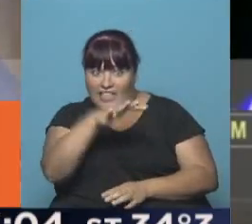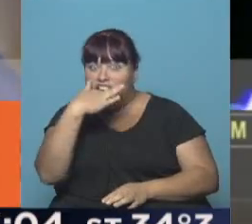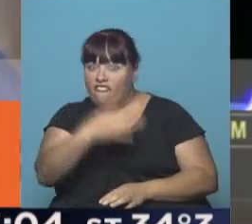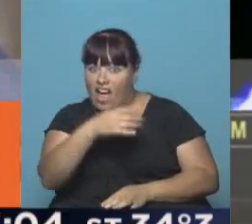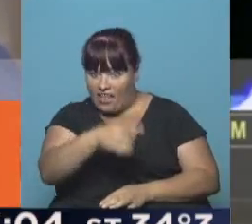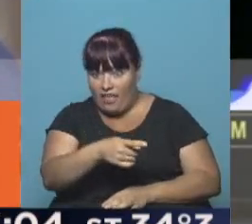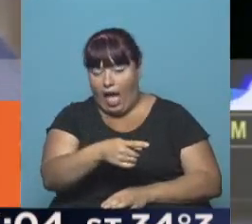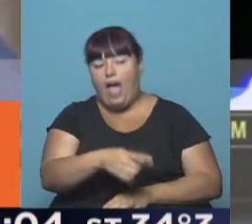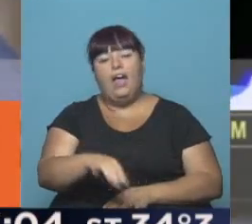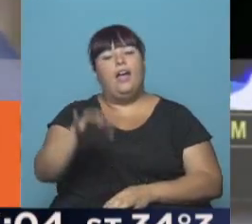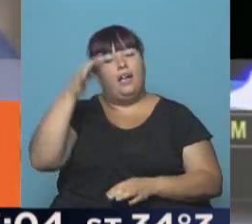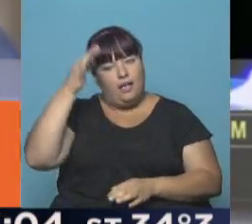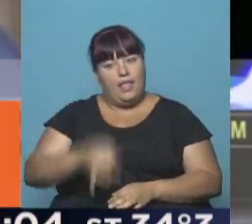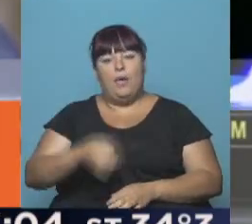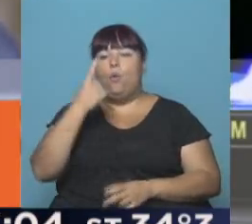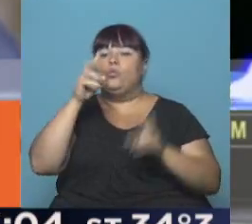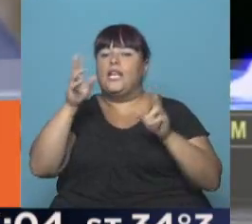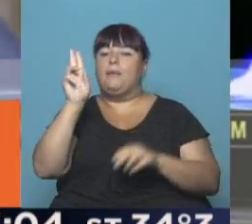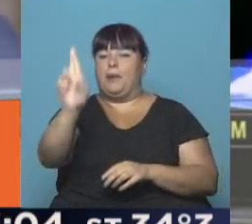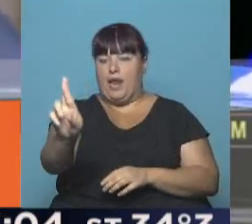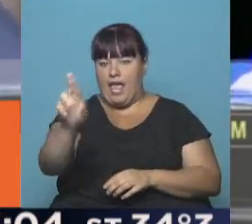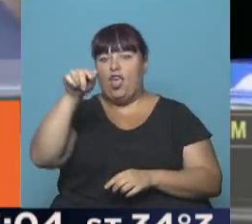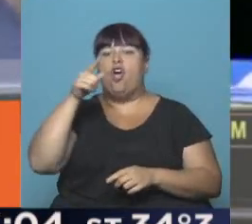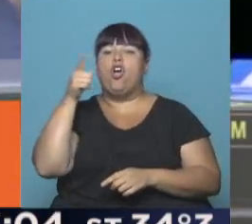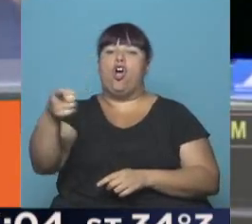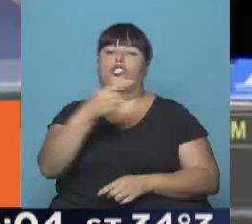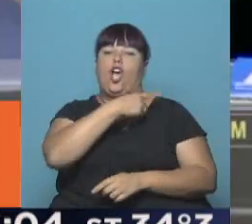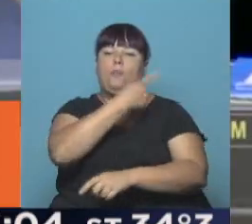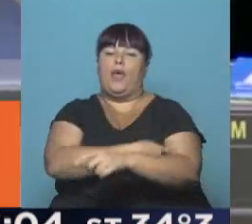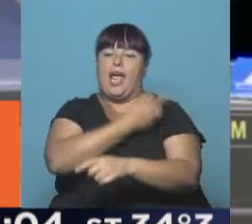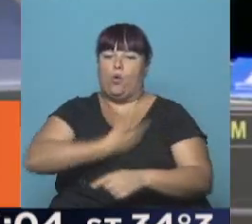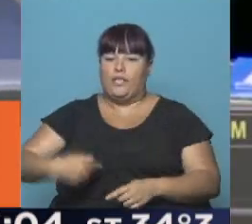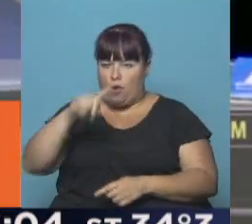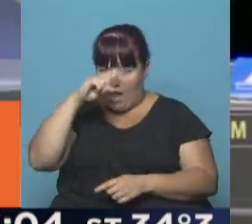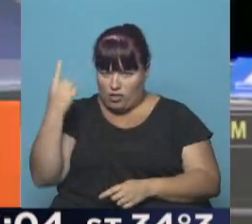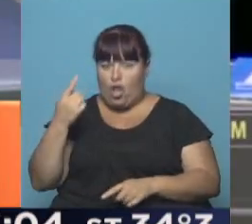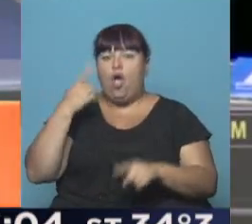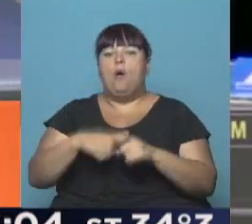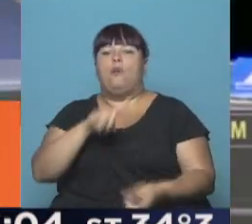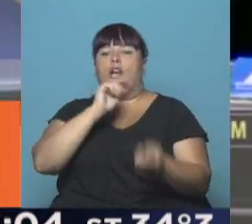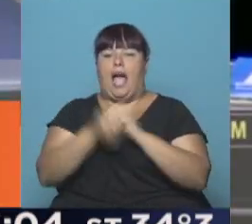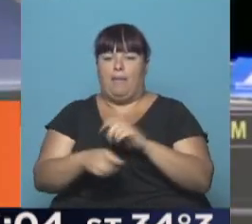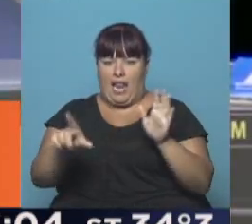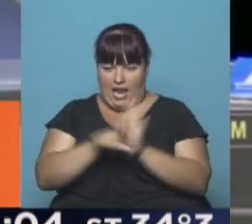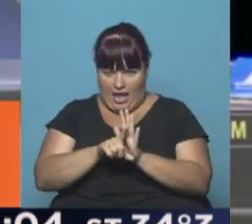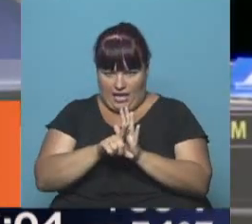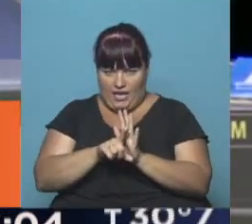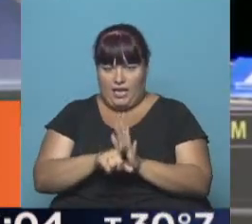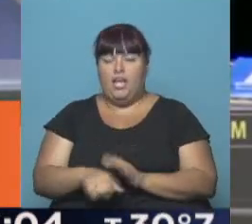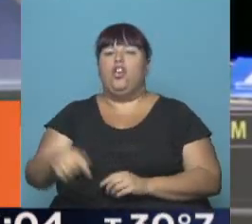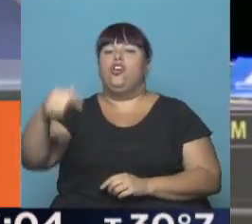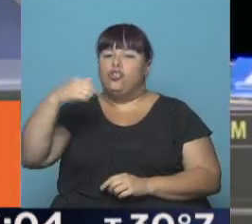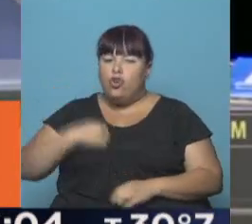cierto, que quede planteada una cuestión de privilegio contra el Poder Ejecutivo Nacional por haber modificado la ley. Y